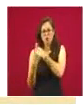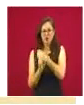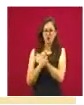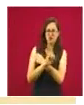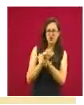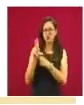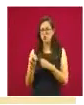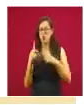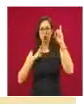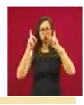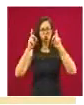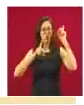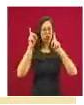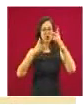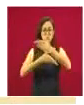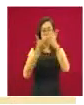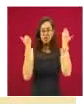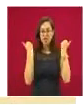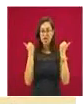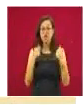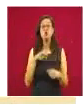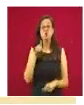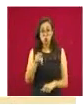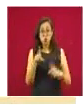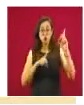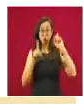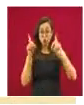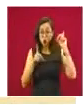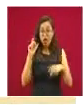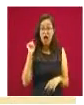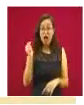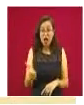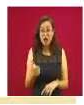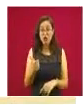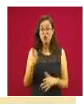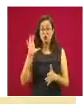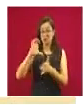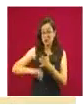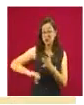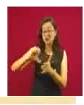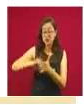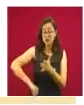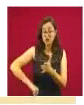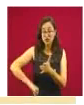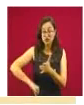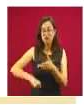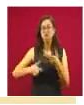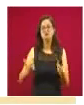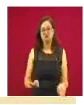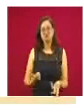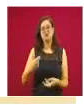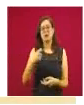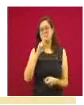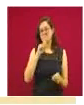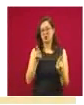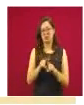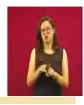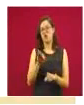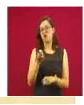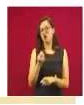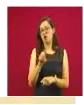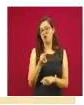crédito. Entonces, si tienes dudas sobre tus descuentos, y esto pues evidentemente también lo estamos tratando de ver con Foviste, para